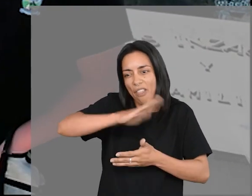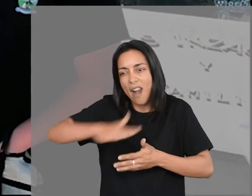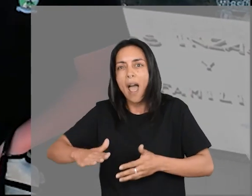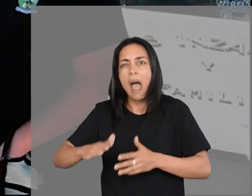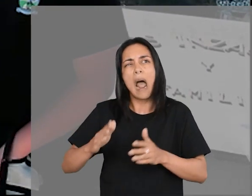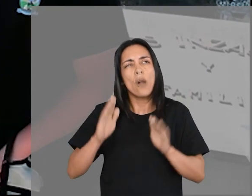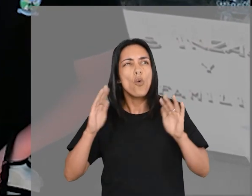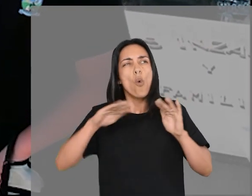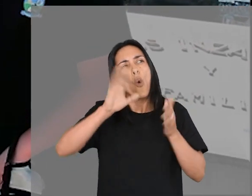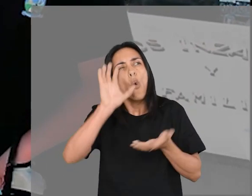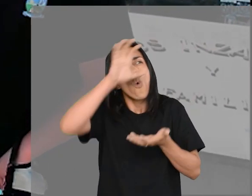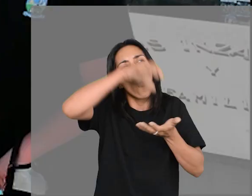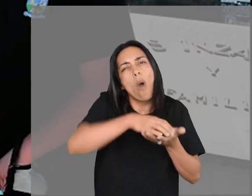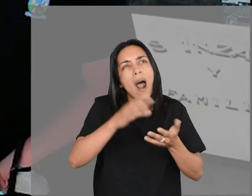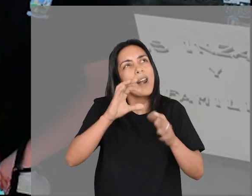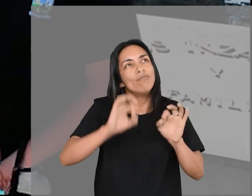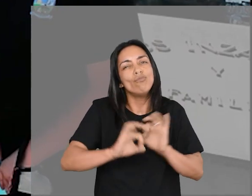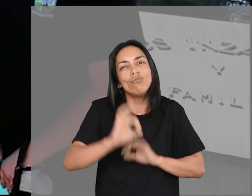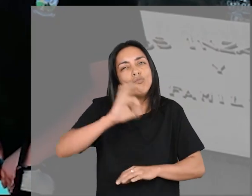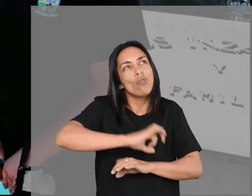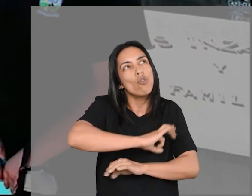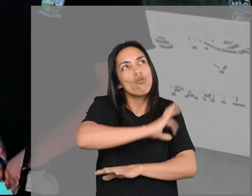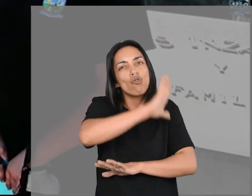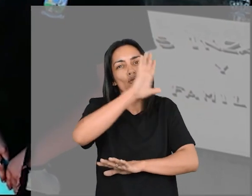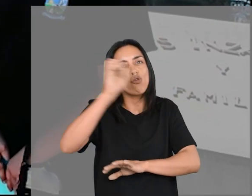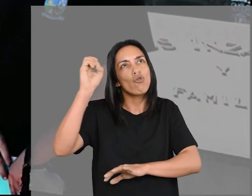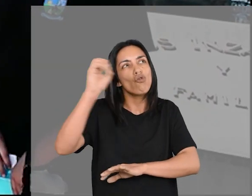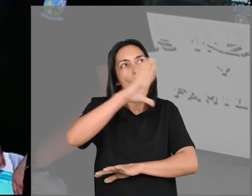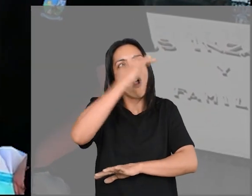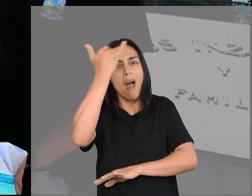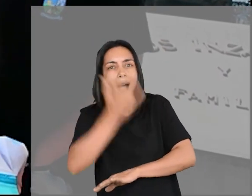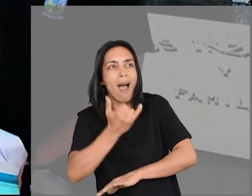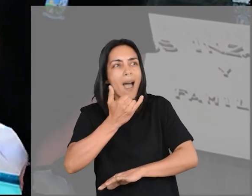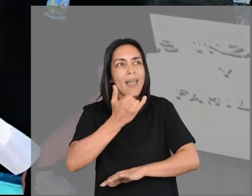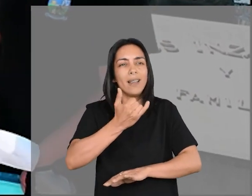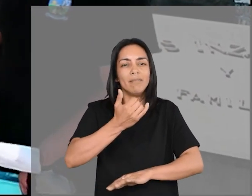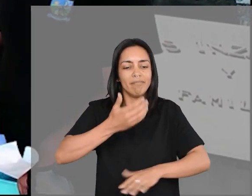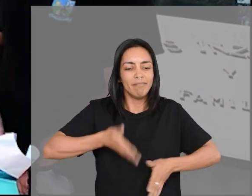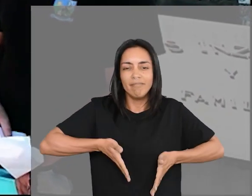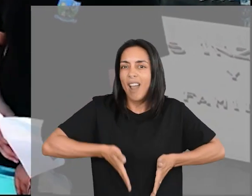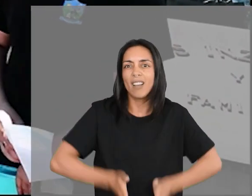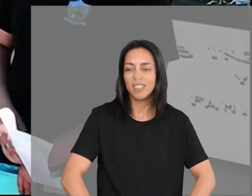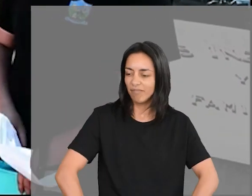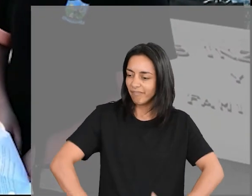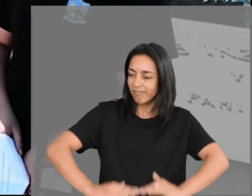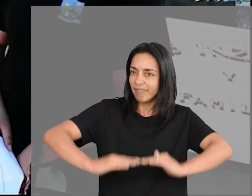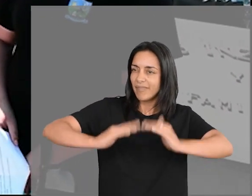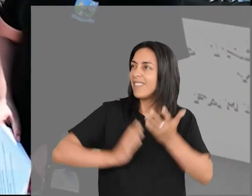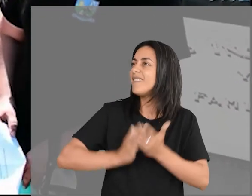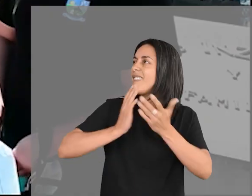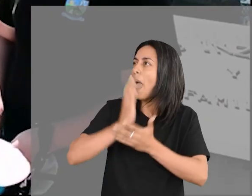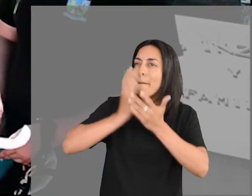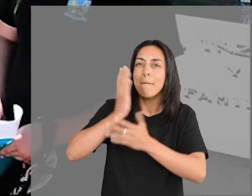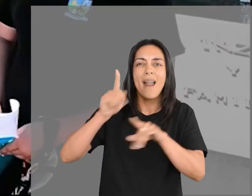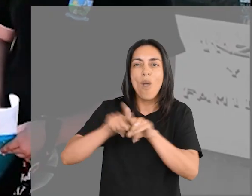de la sierra. Nací y crecí como en el aire, espléndido entre las grietas de